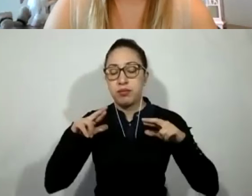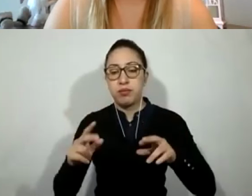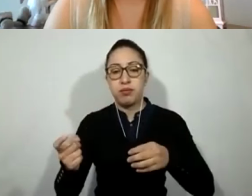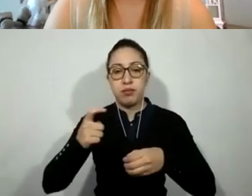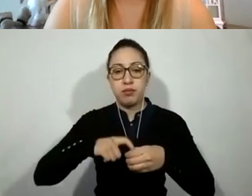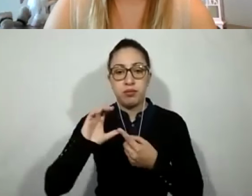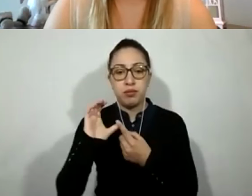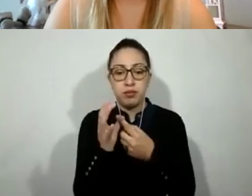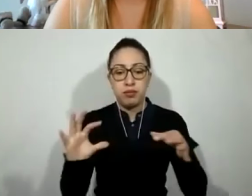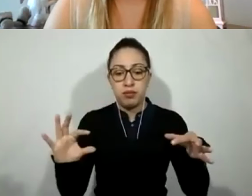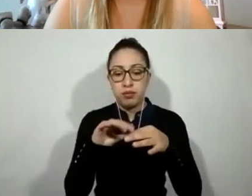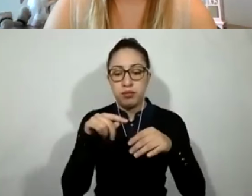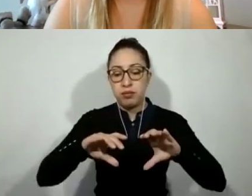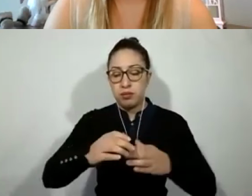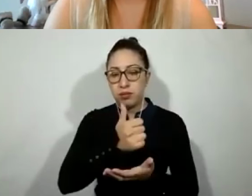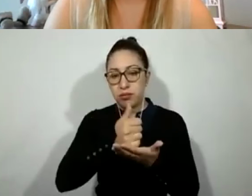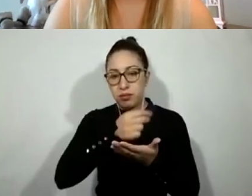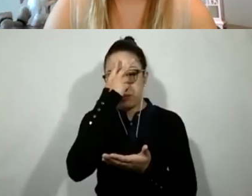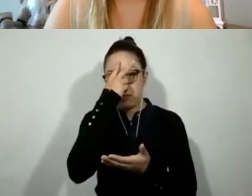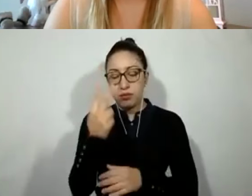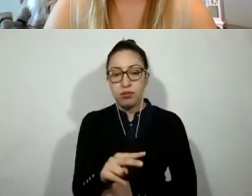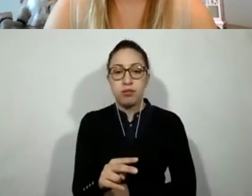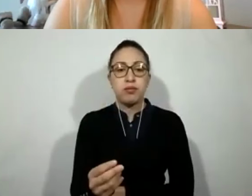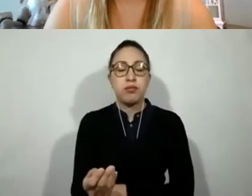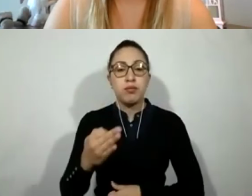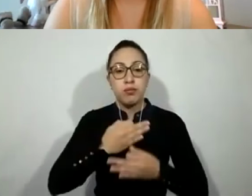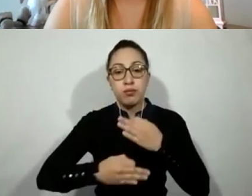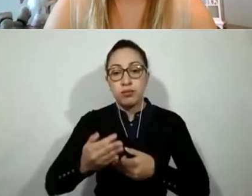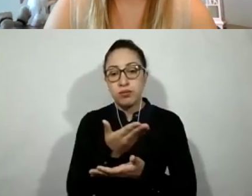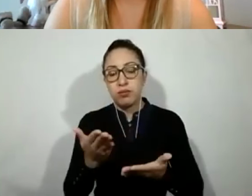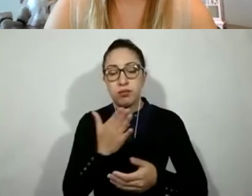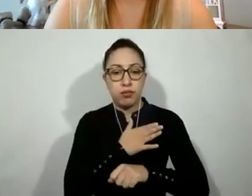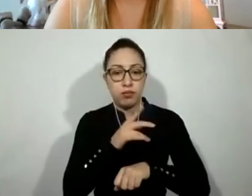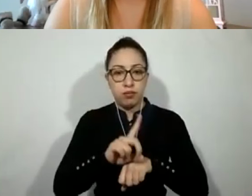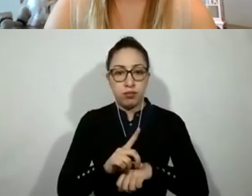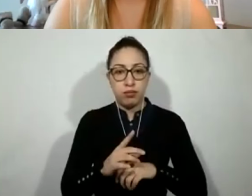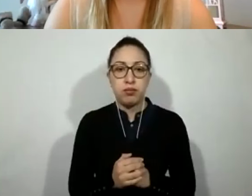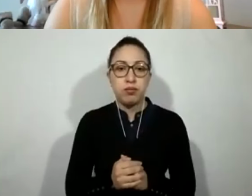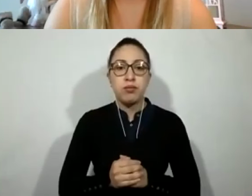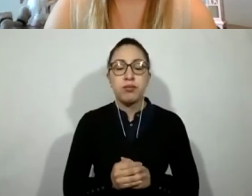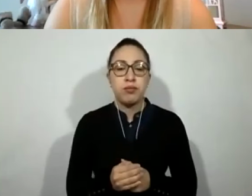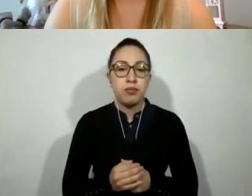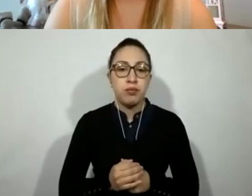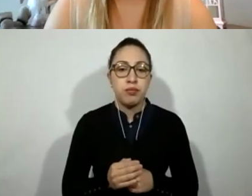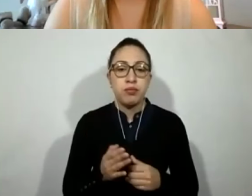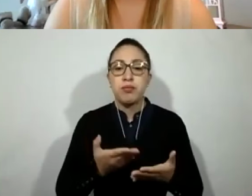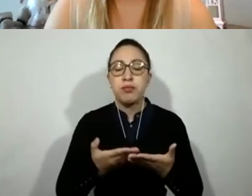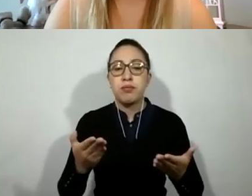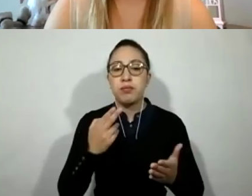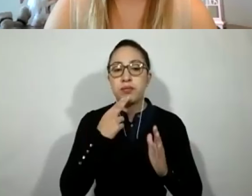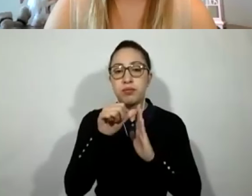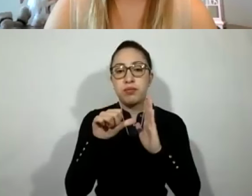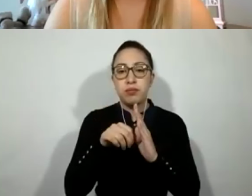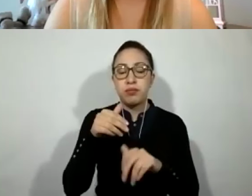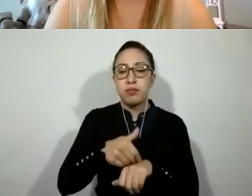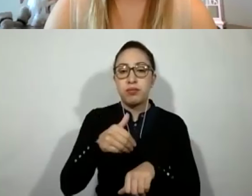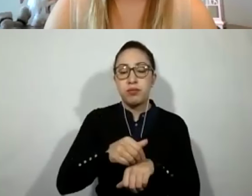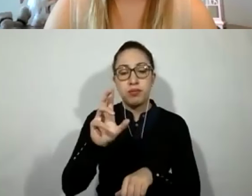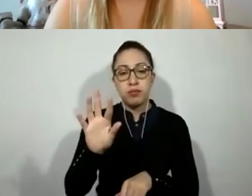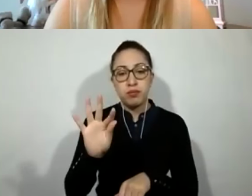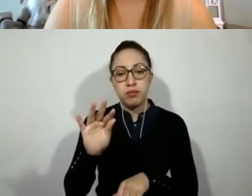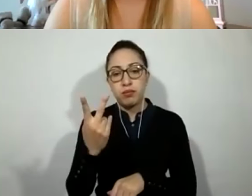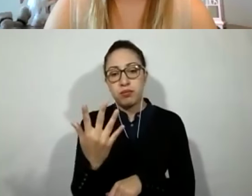soberanía. A todos, buenos días. Con fundamento en lo previsto por los artículos 44 de